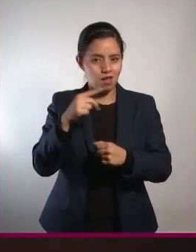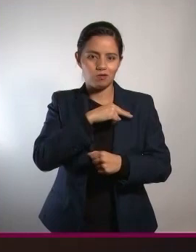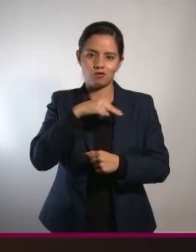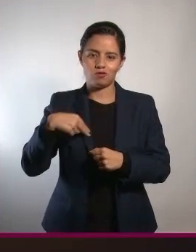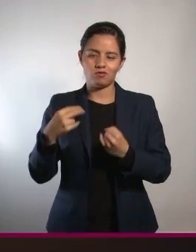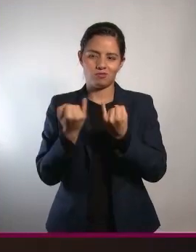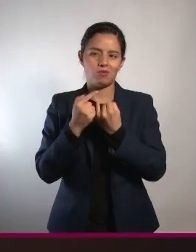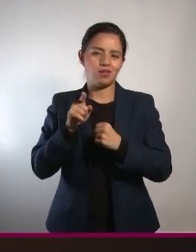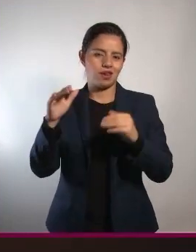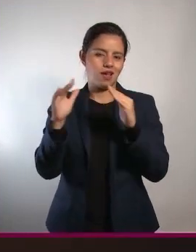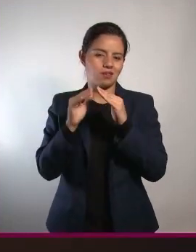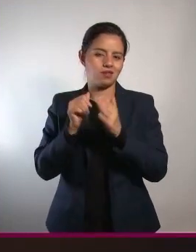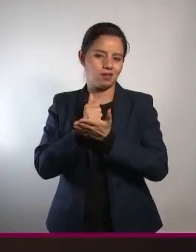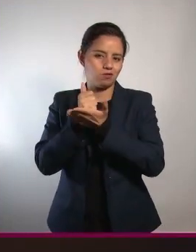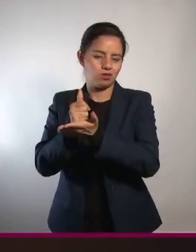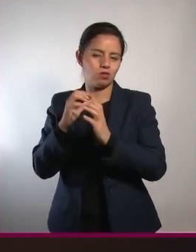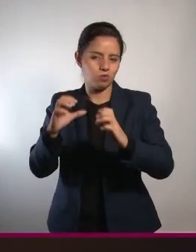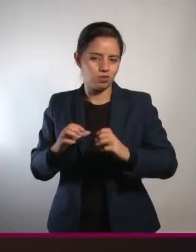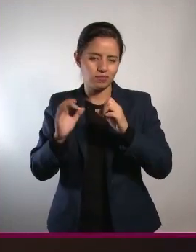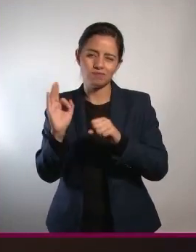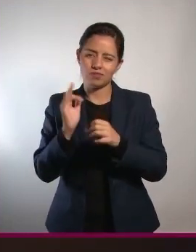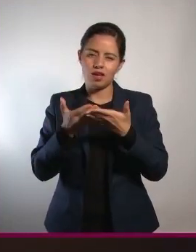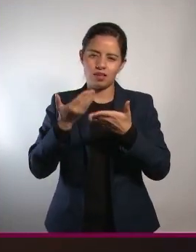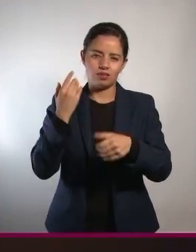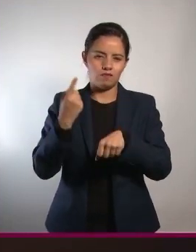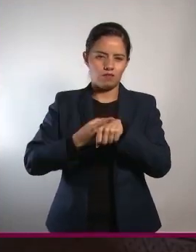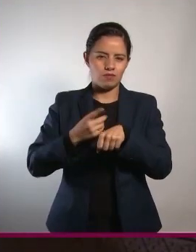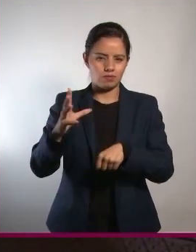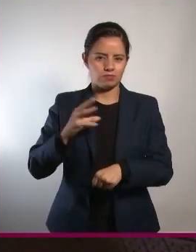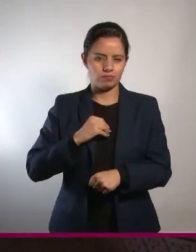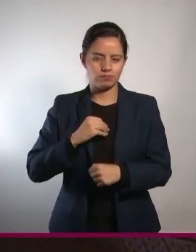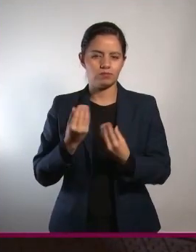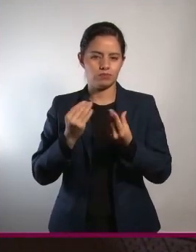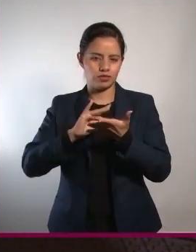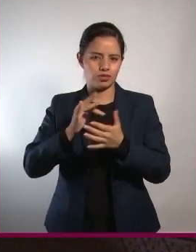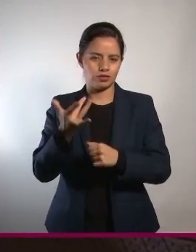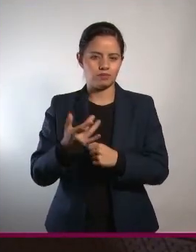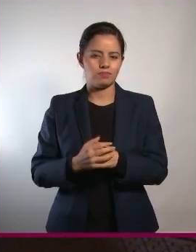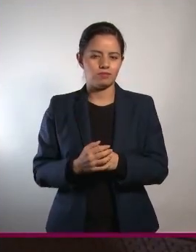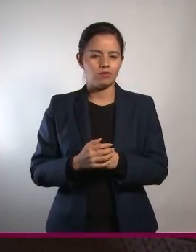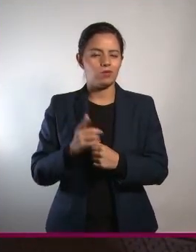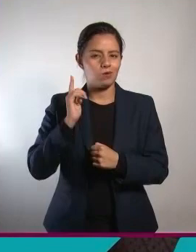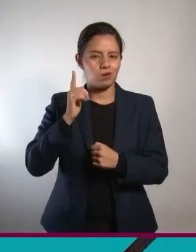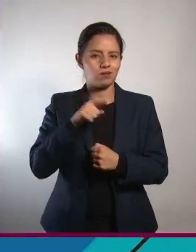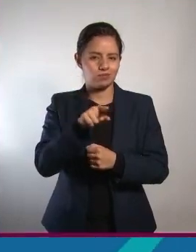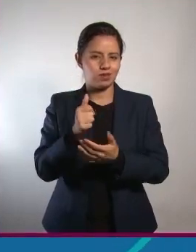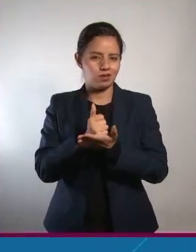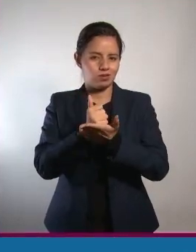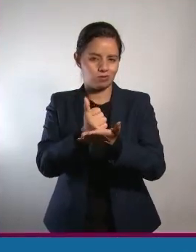que tenemos en casa que pudieron haber estado contagiados. Muchas gracias. Espero que les sea de utilidad. Gracias a